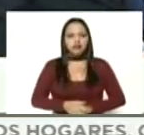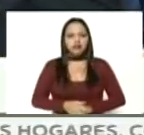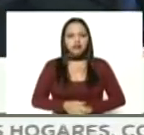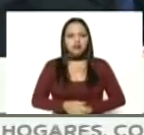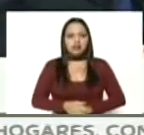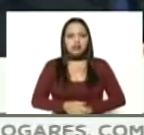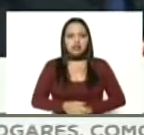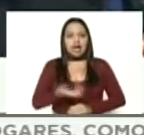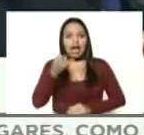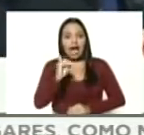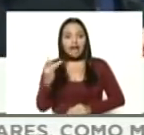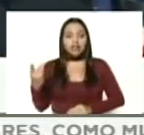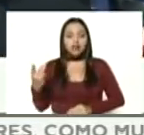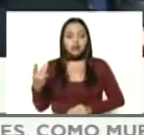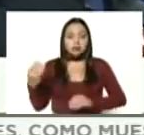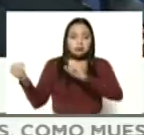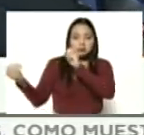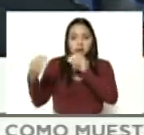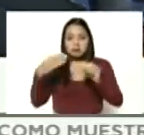tuvimos una videoconferencia.